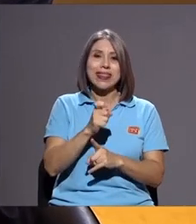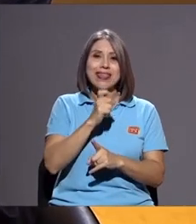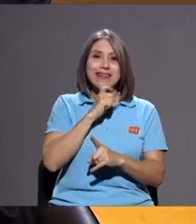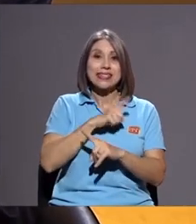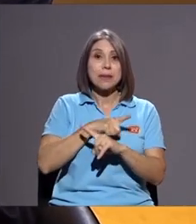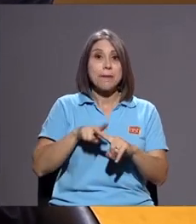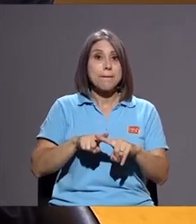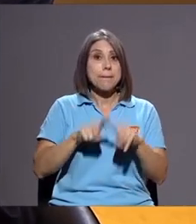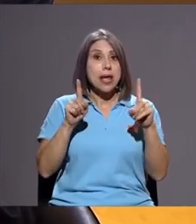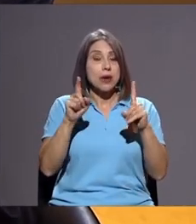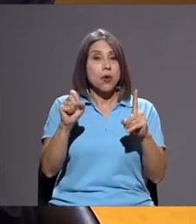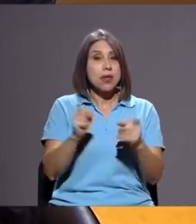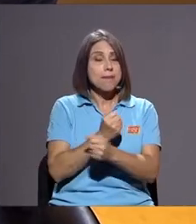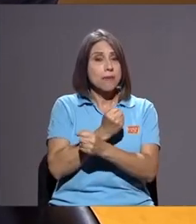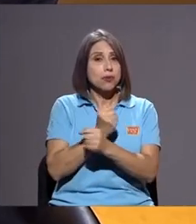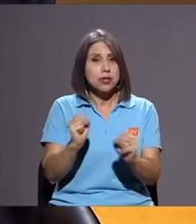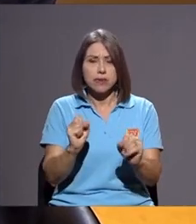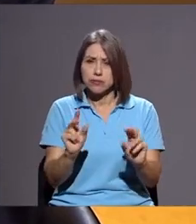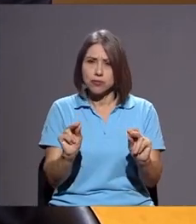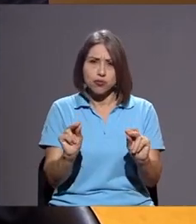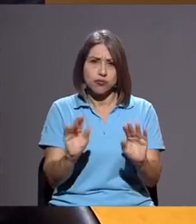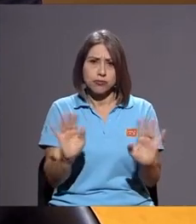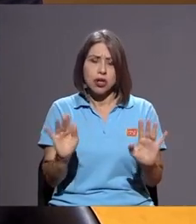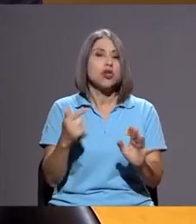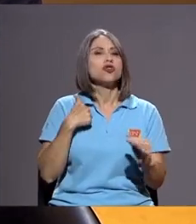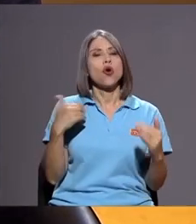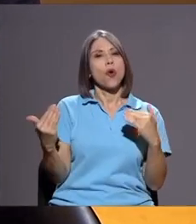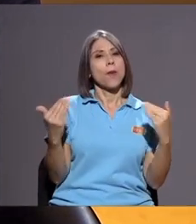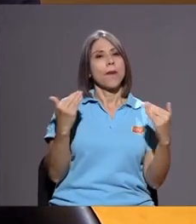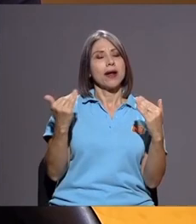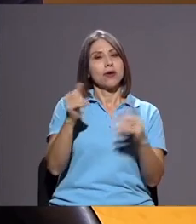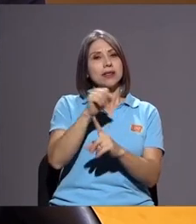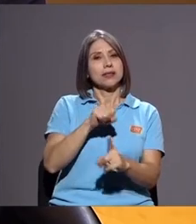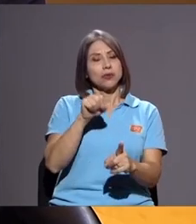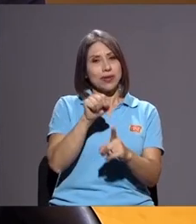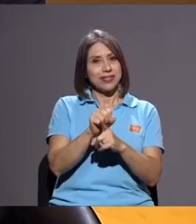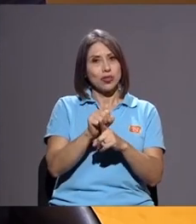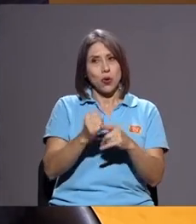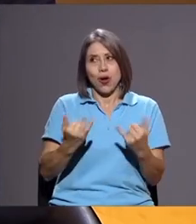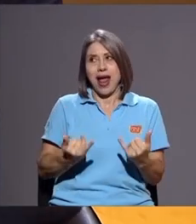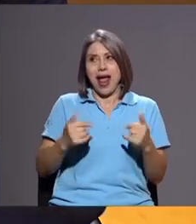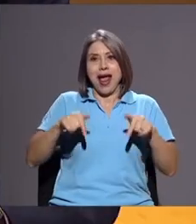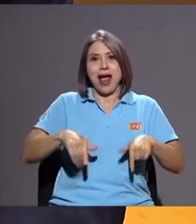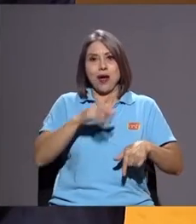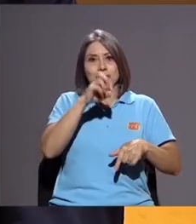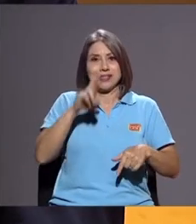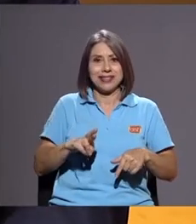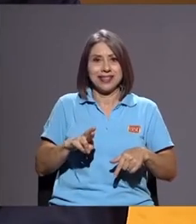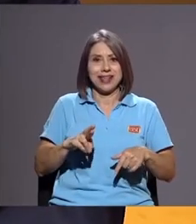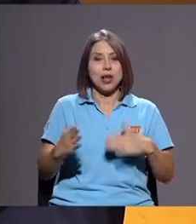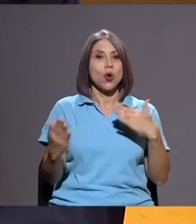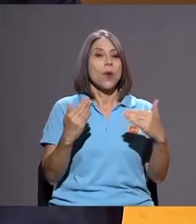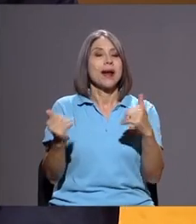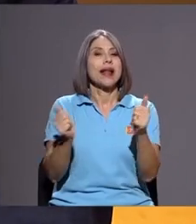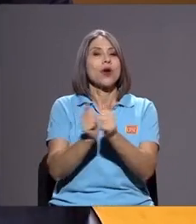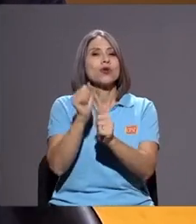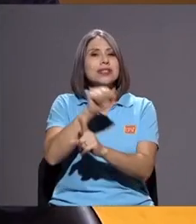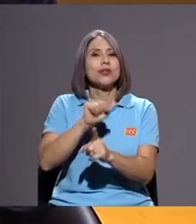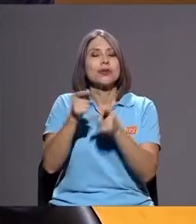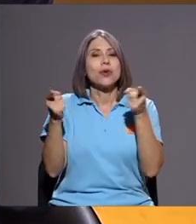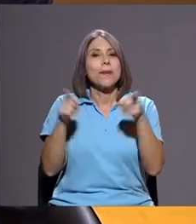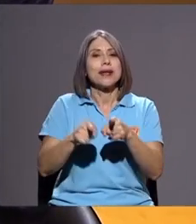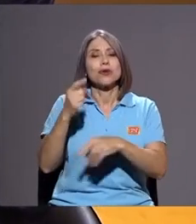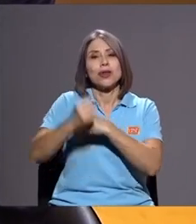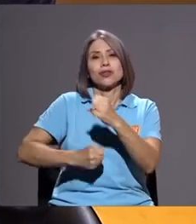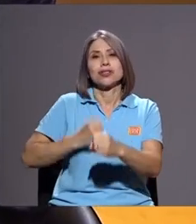imposible cuando yo comparo la situación que tenemos hoy con la situación de los años 80